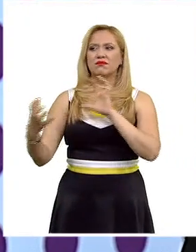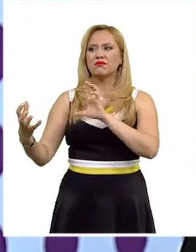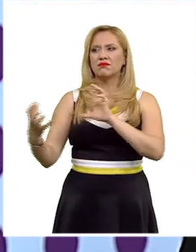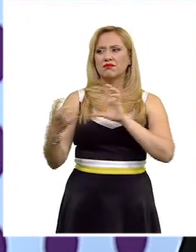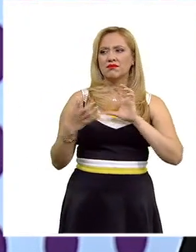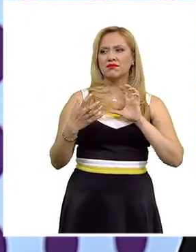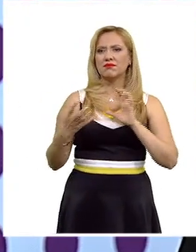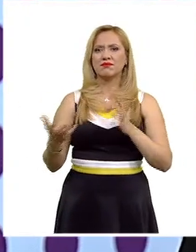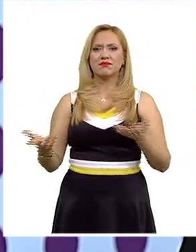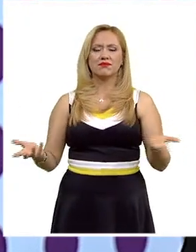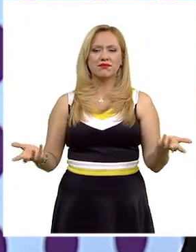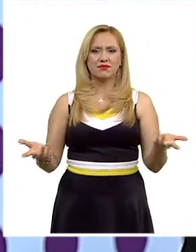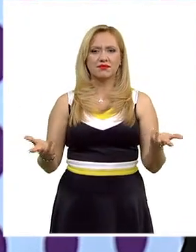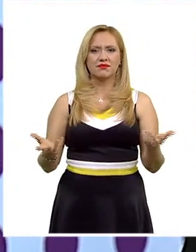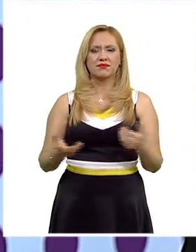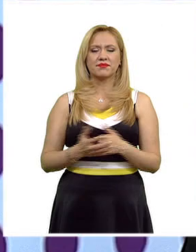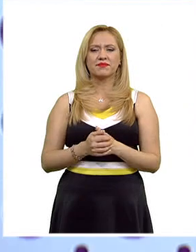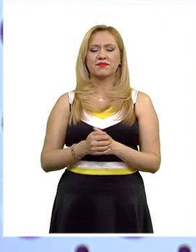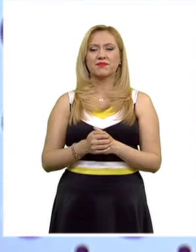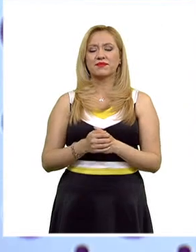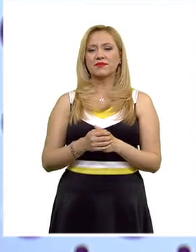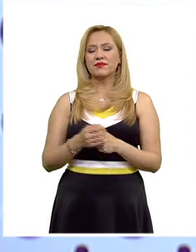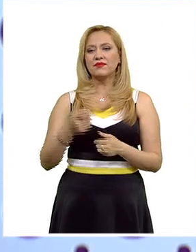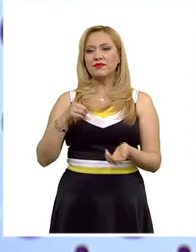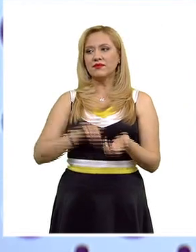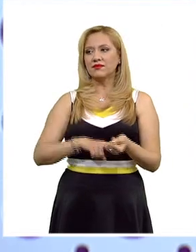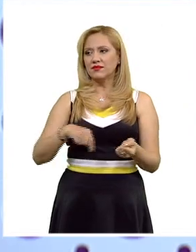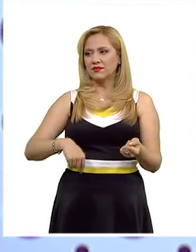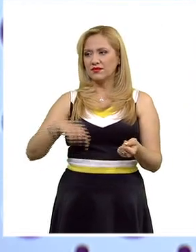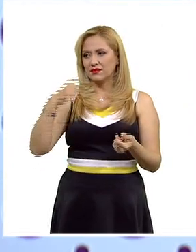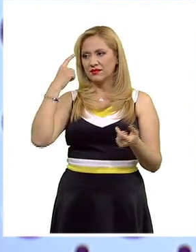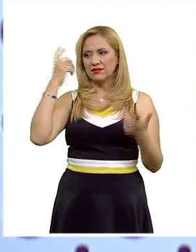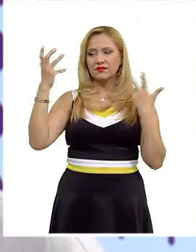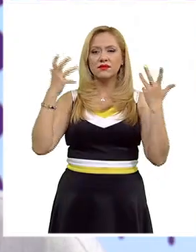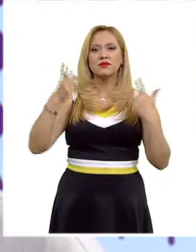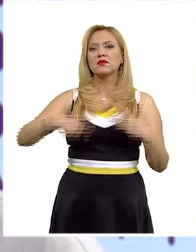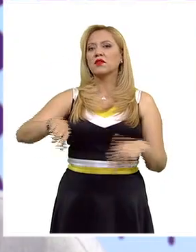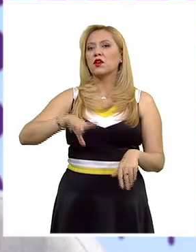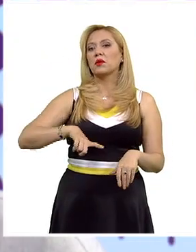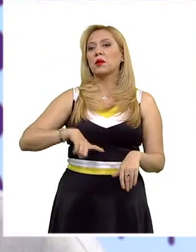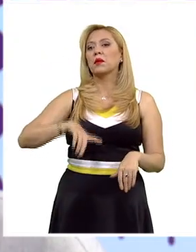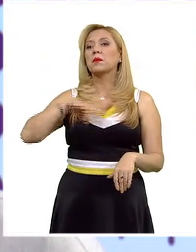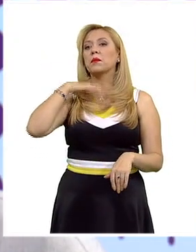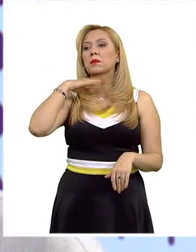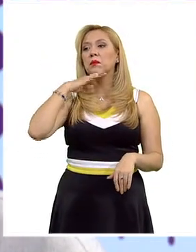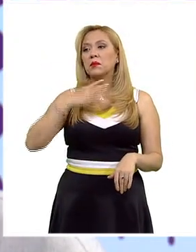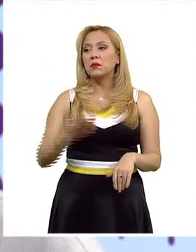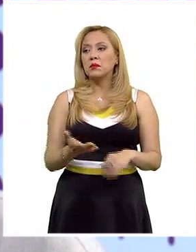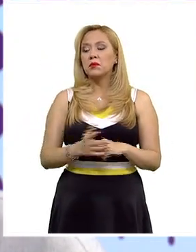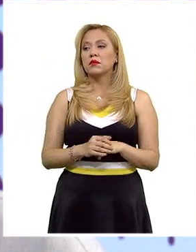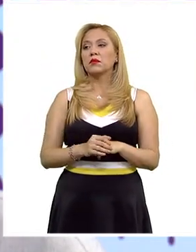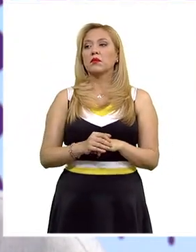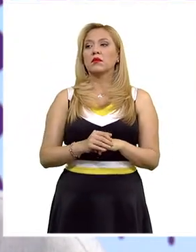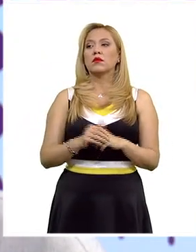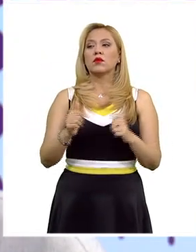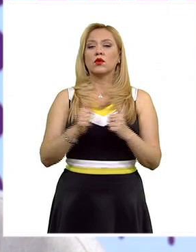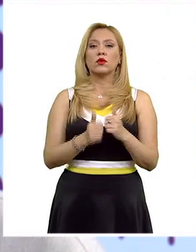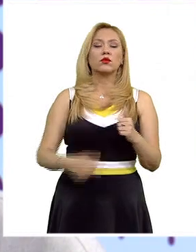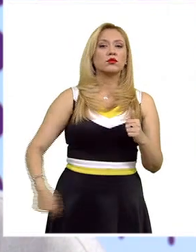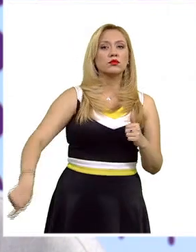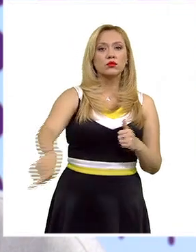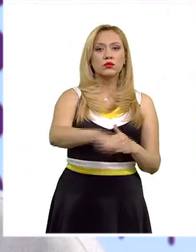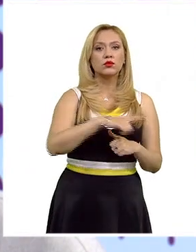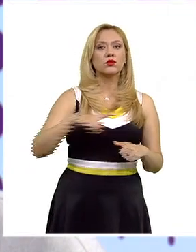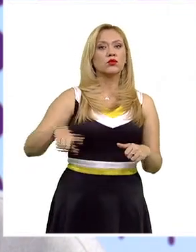más linda, pero en ese forcejeo interno y que el Estado no esté haciendo nada, ¿no? Tanto con servidores y servidoras